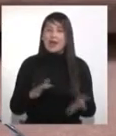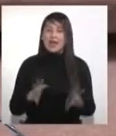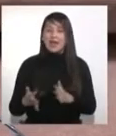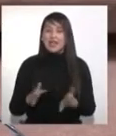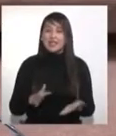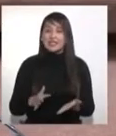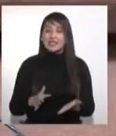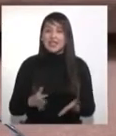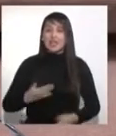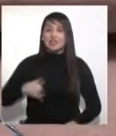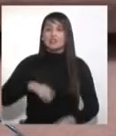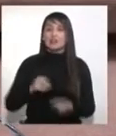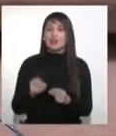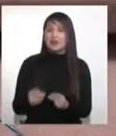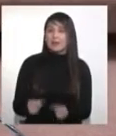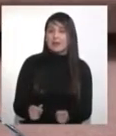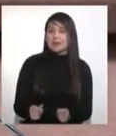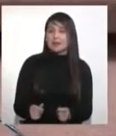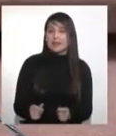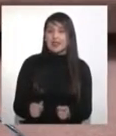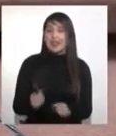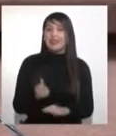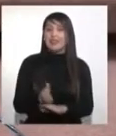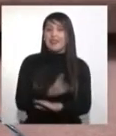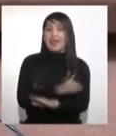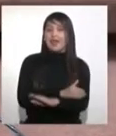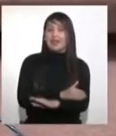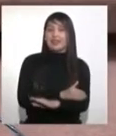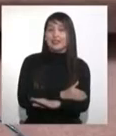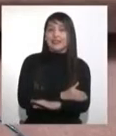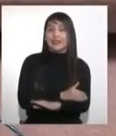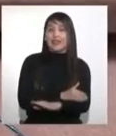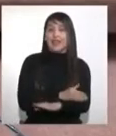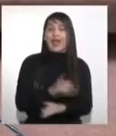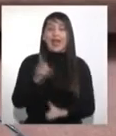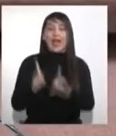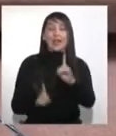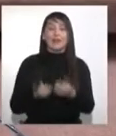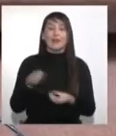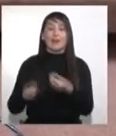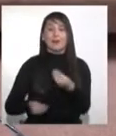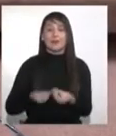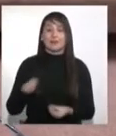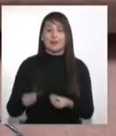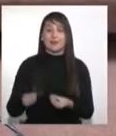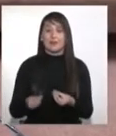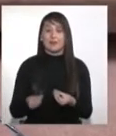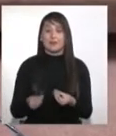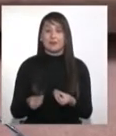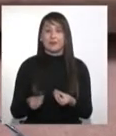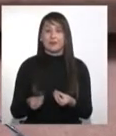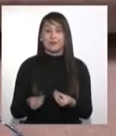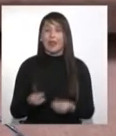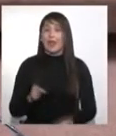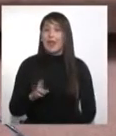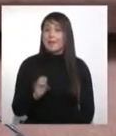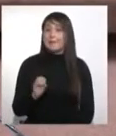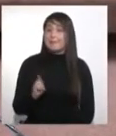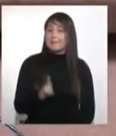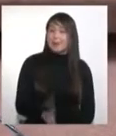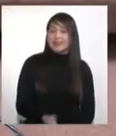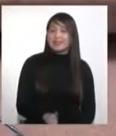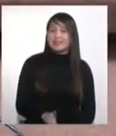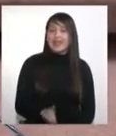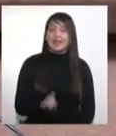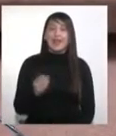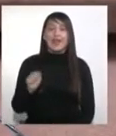de anticipar algo que va a suceder. El informe de DIPRES sobre las AFP entregado